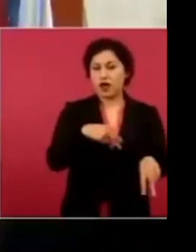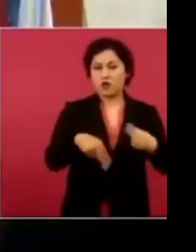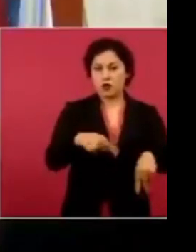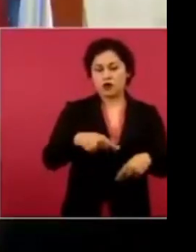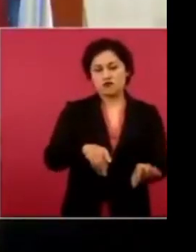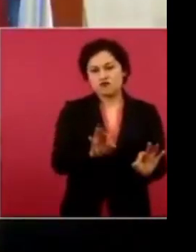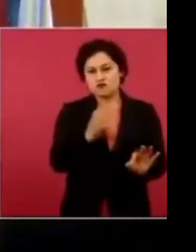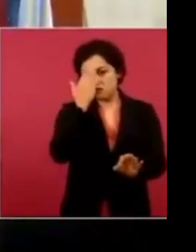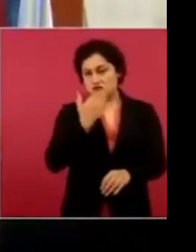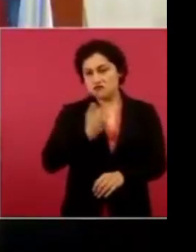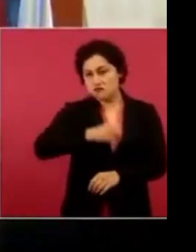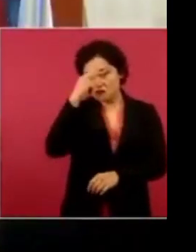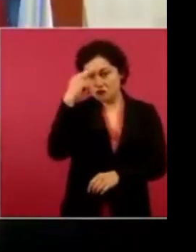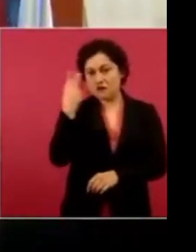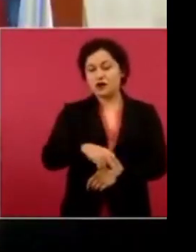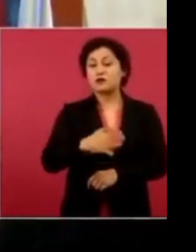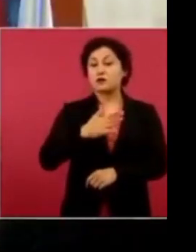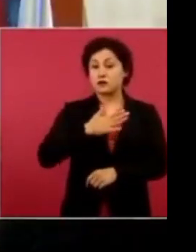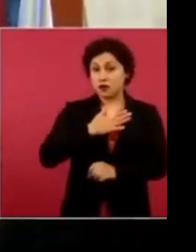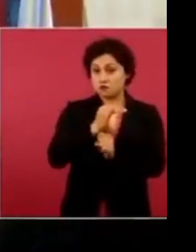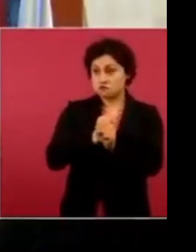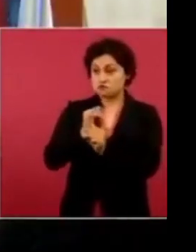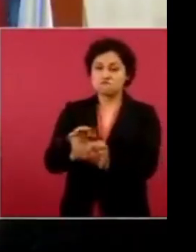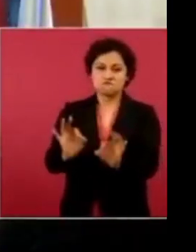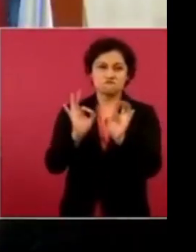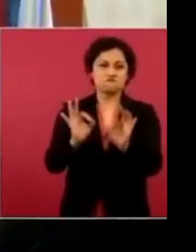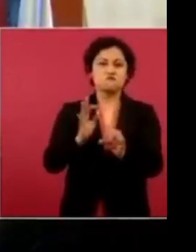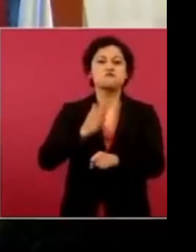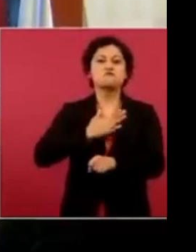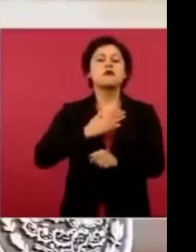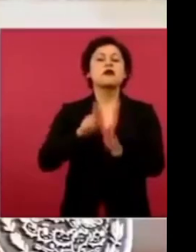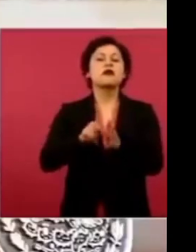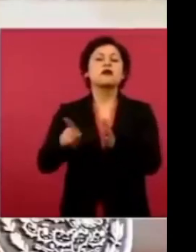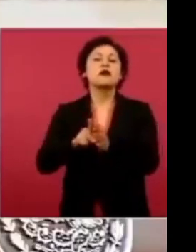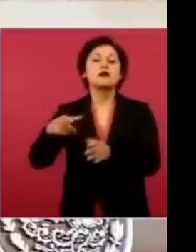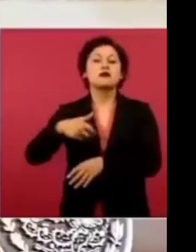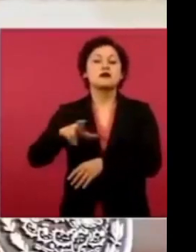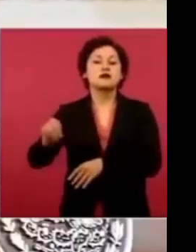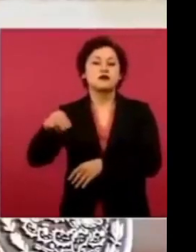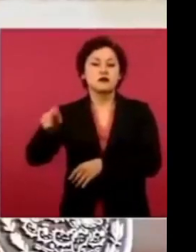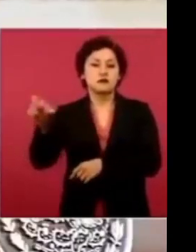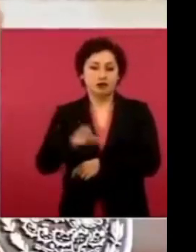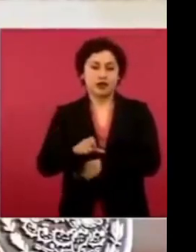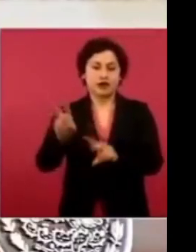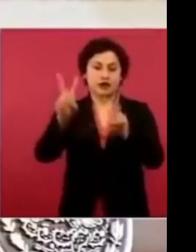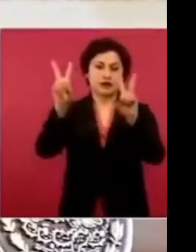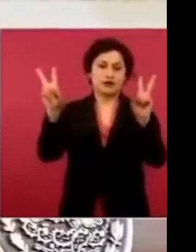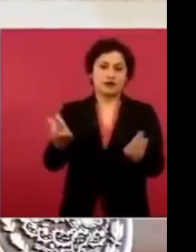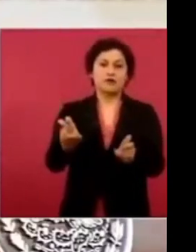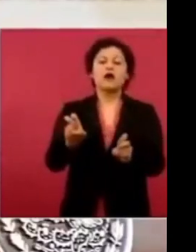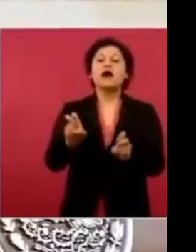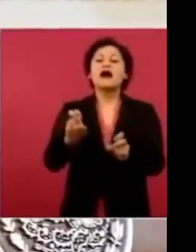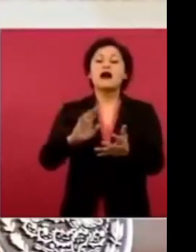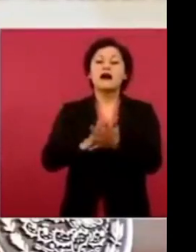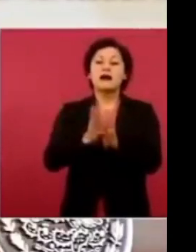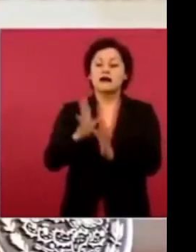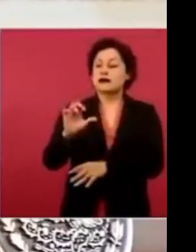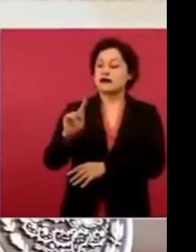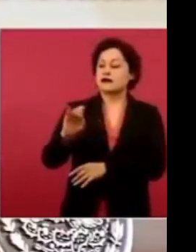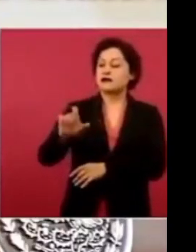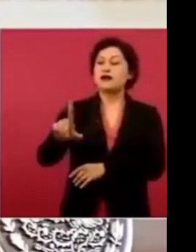en México este este apartado lo documenté muy bien en un reportaje que escribí en el Quintana MX que se llama el cartel del gol están hay ejemplos muy este